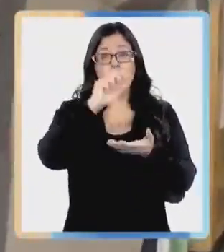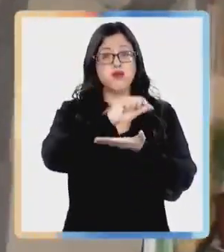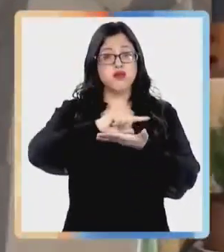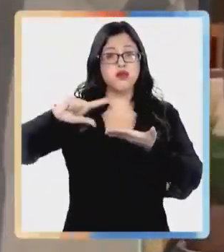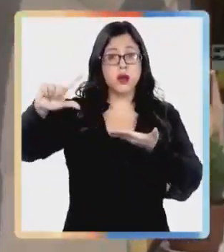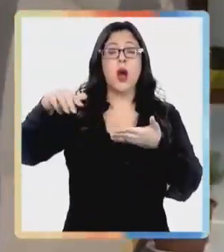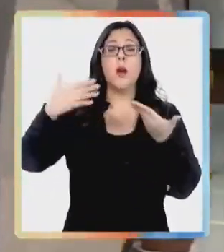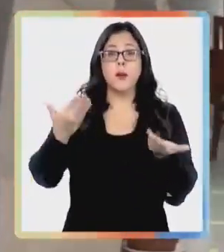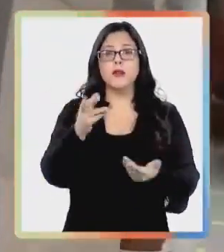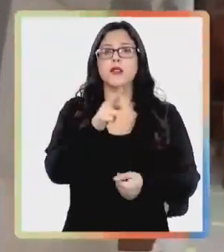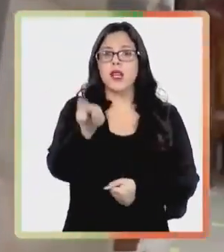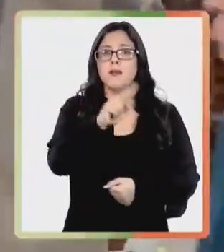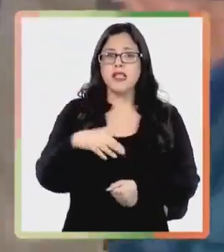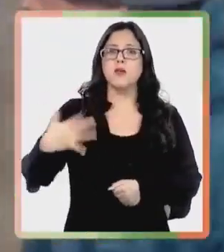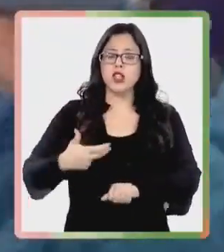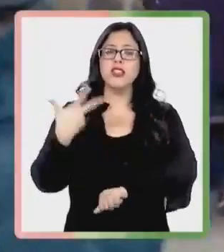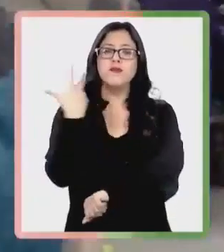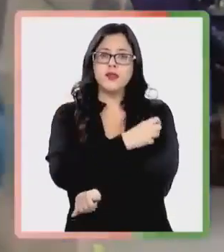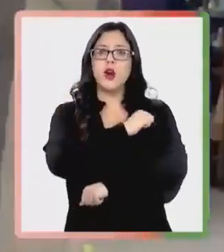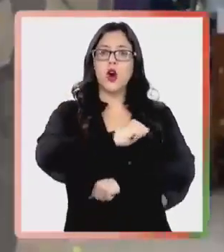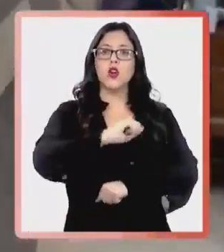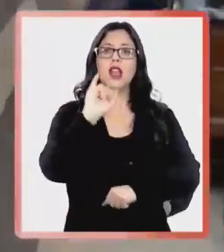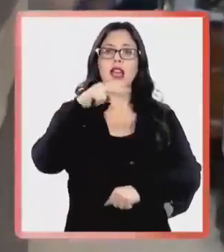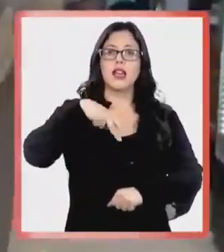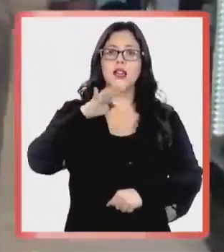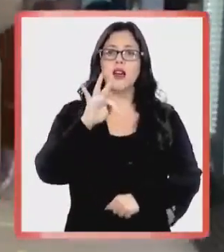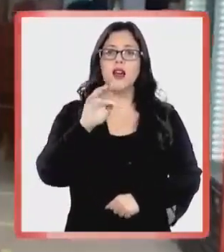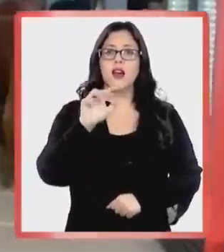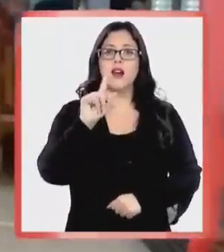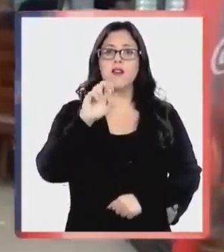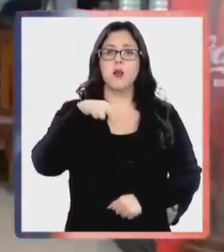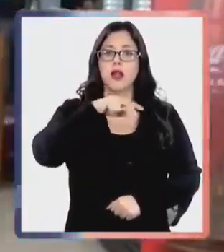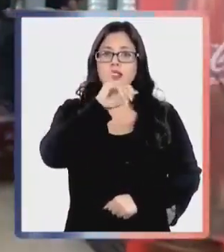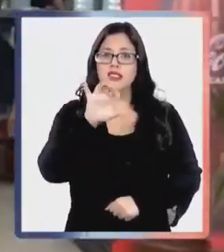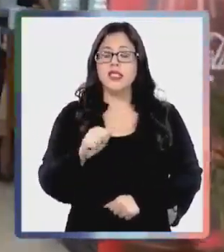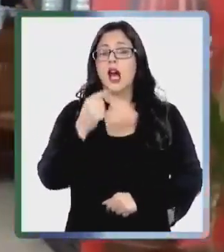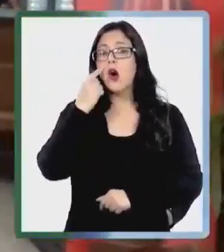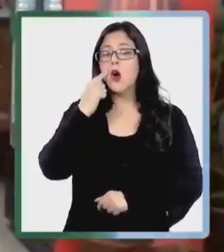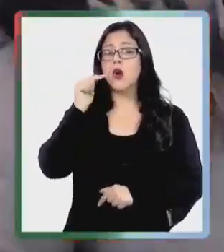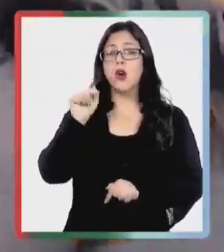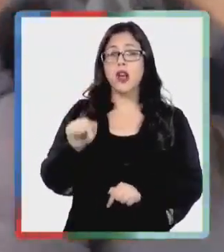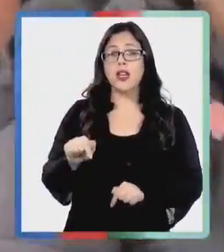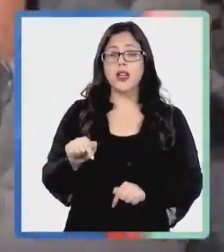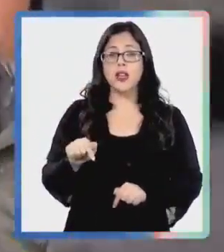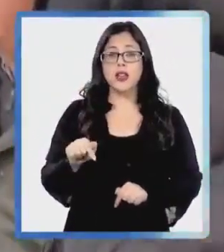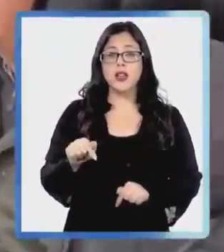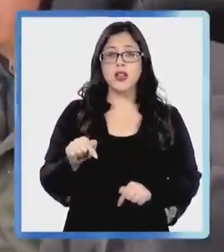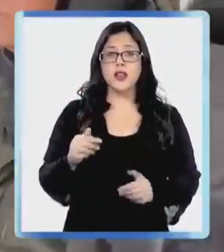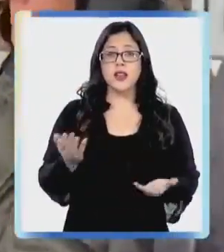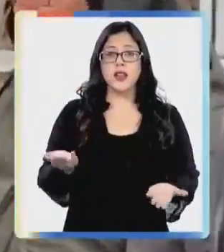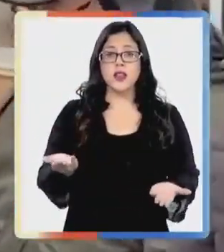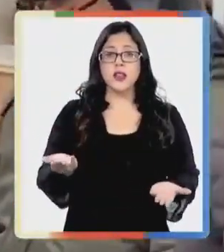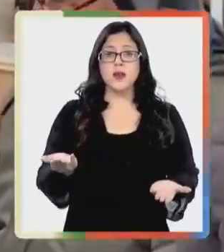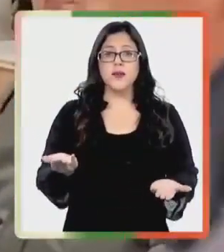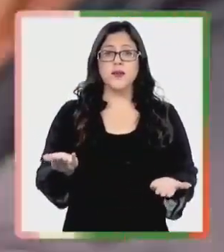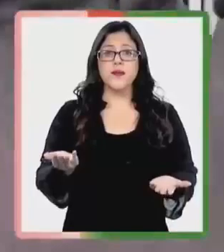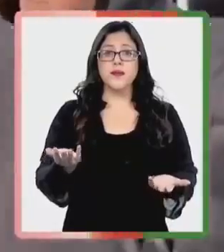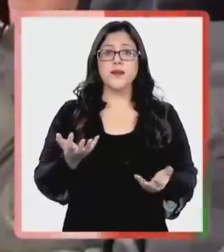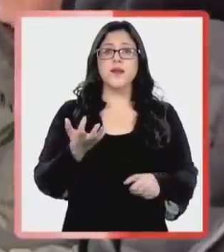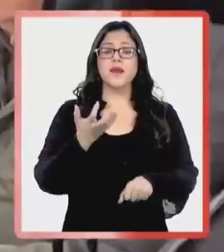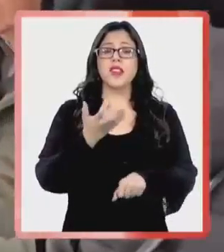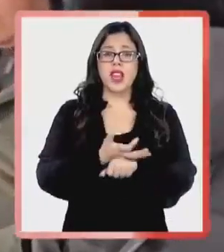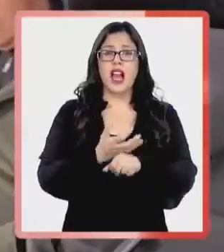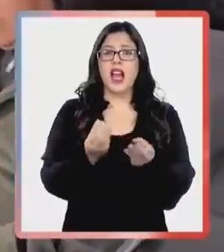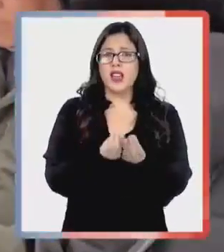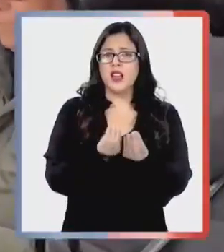reiteró la importancia de la vacunación contra la influenza. Todavía no tenemos una alta representación de adultos mayores en